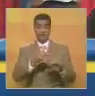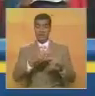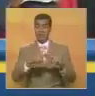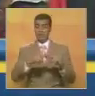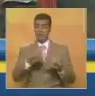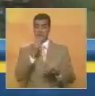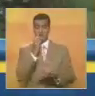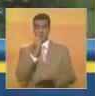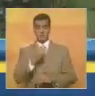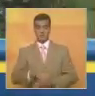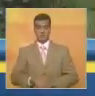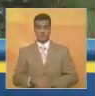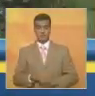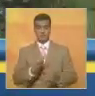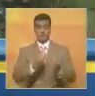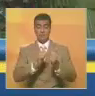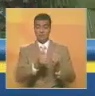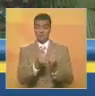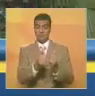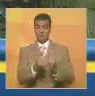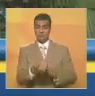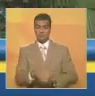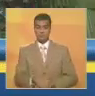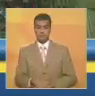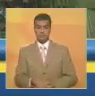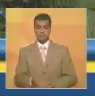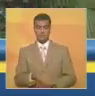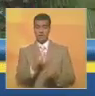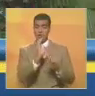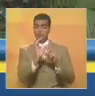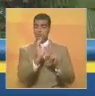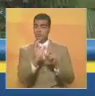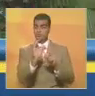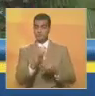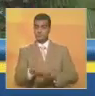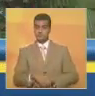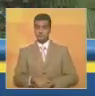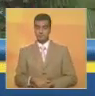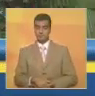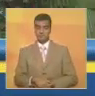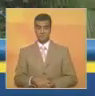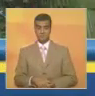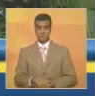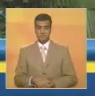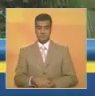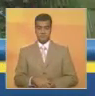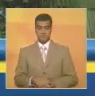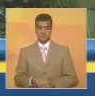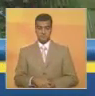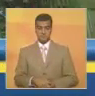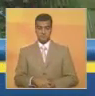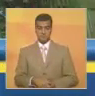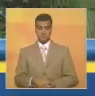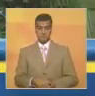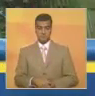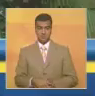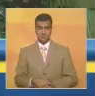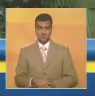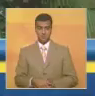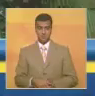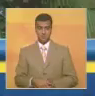jóvenes. El deporte, la cultura como